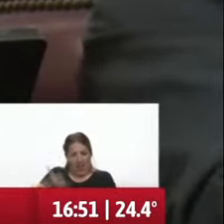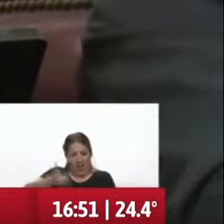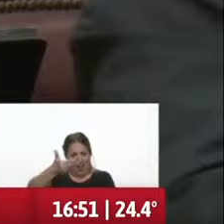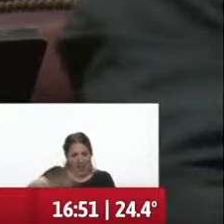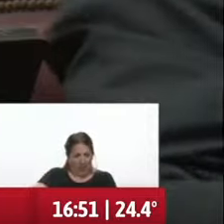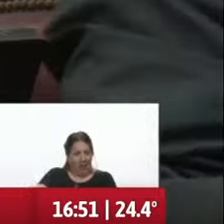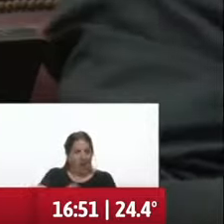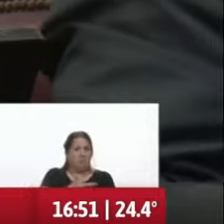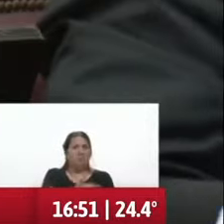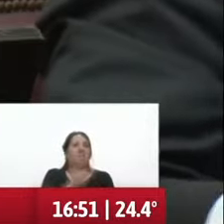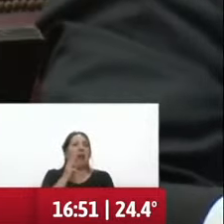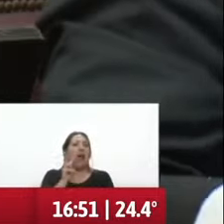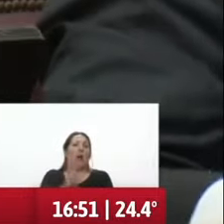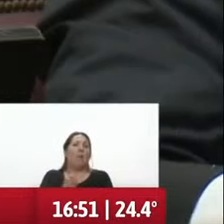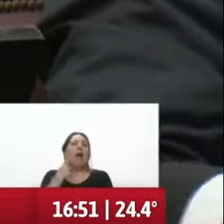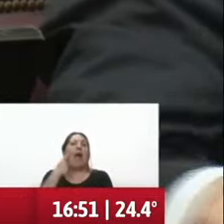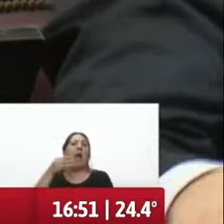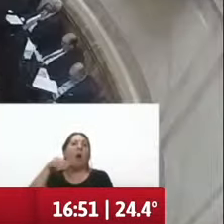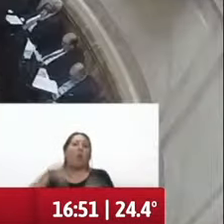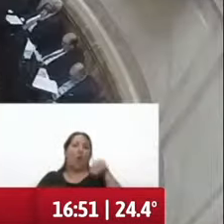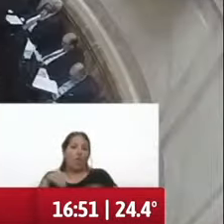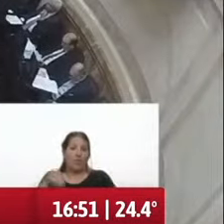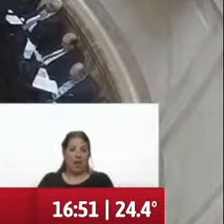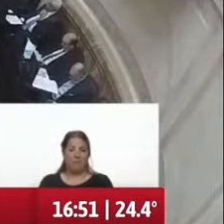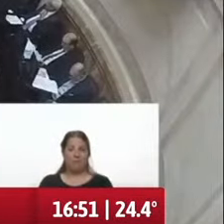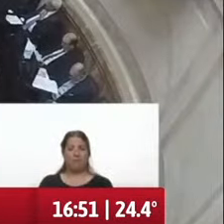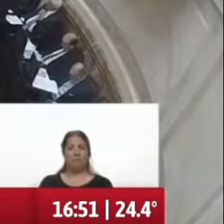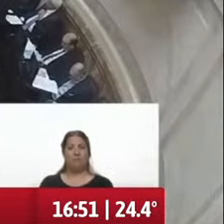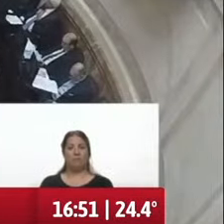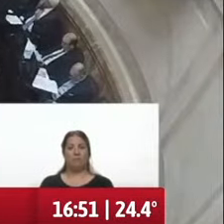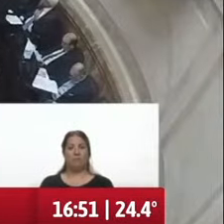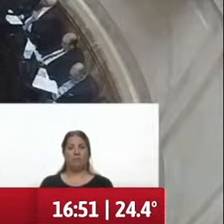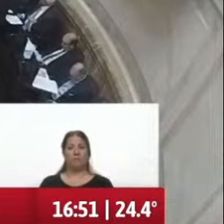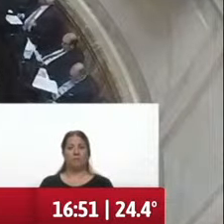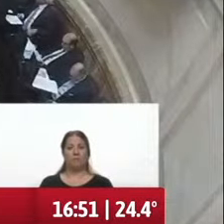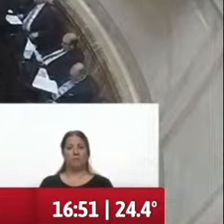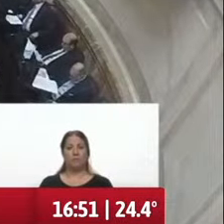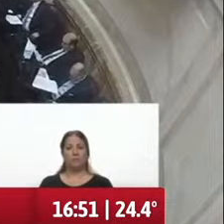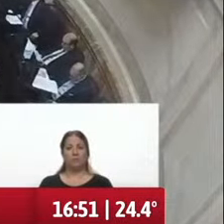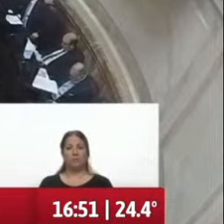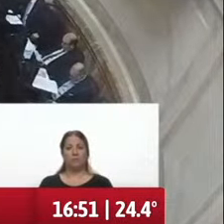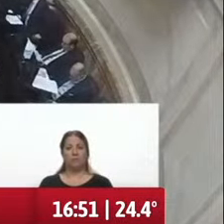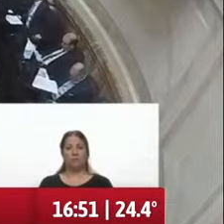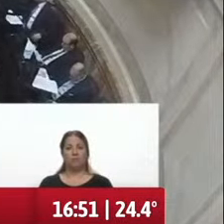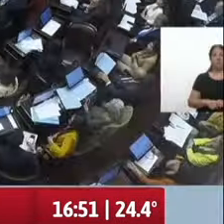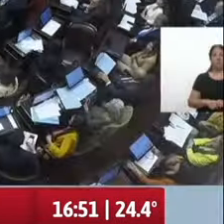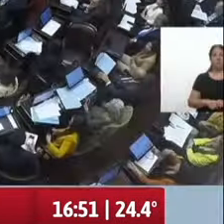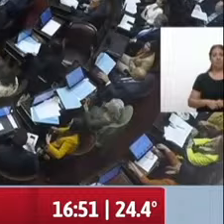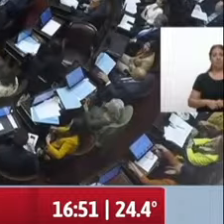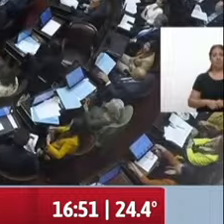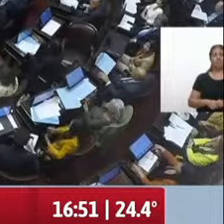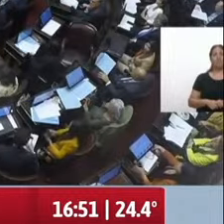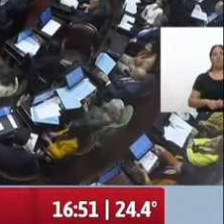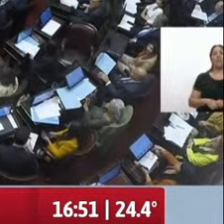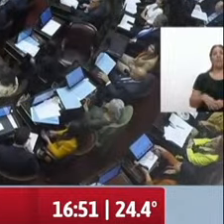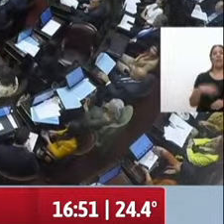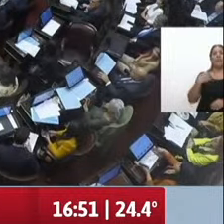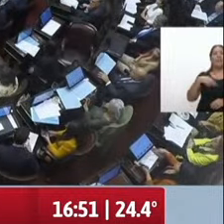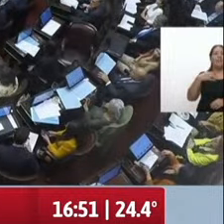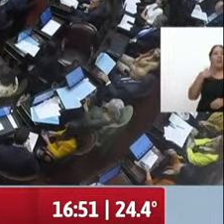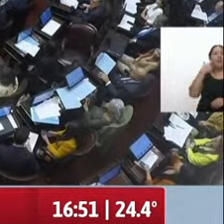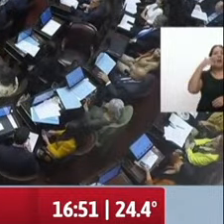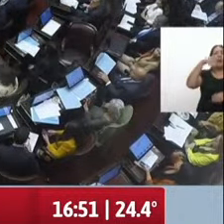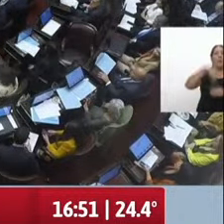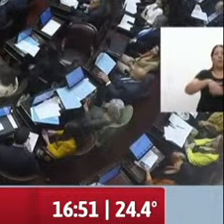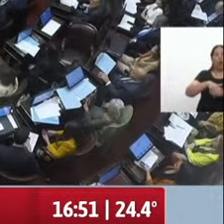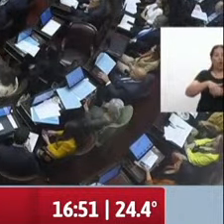dan absolutamente lo mismo. Más, no los conozco a los senadores. Al único que conozco se mandó una barbaridad, ese Paltrone, que dijo una barbaridad. Paltrone, sí, Sabo. Sí.